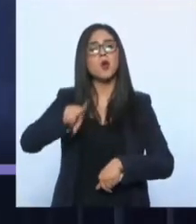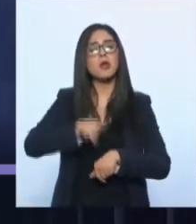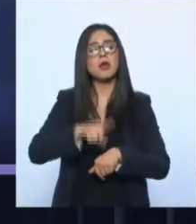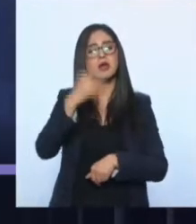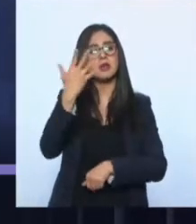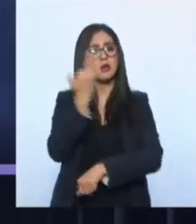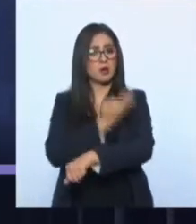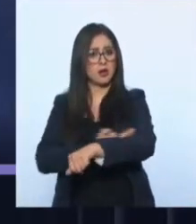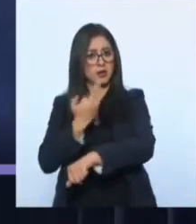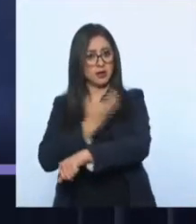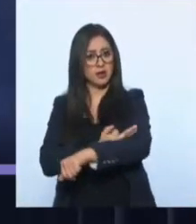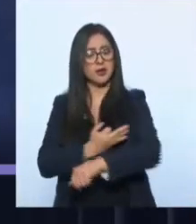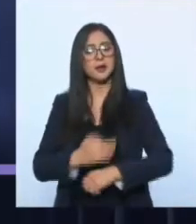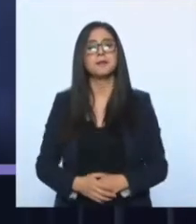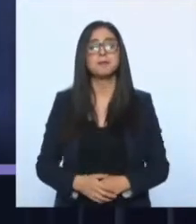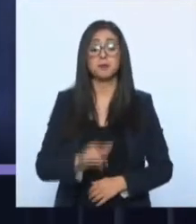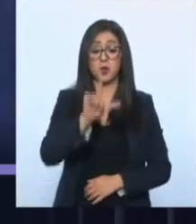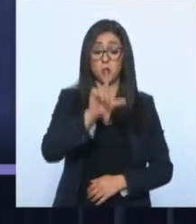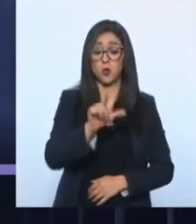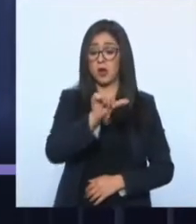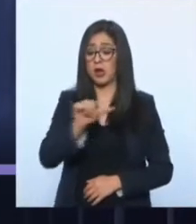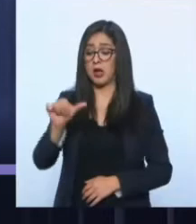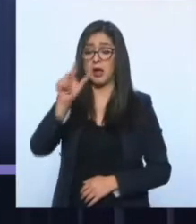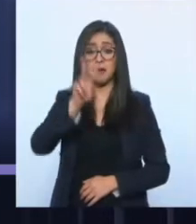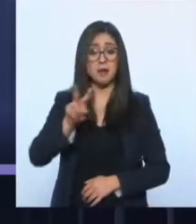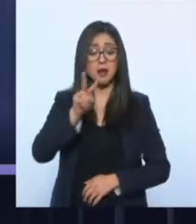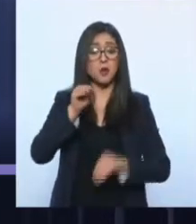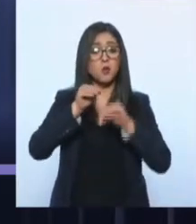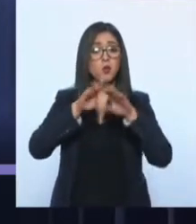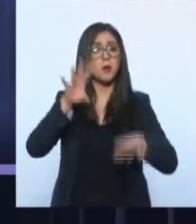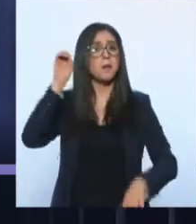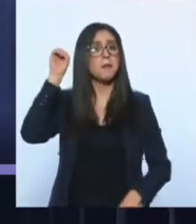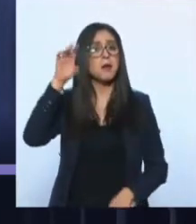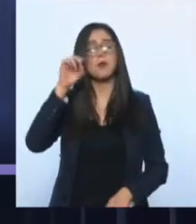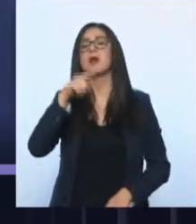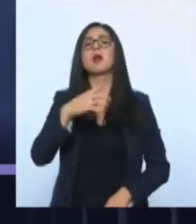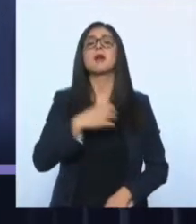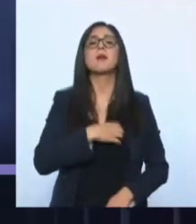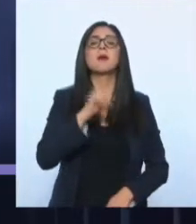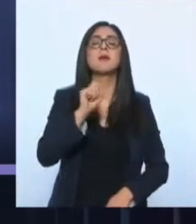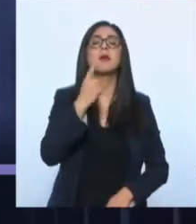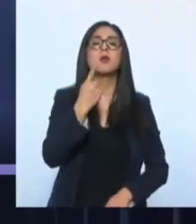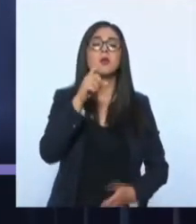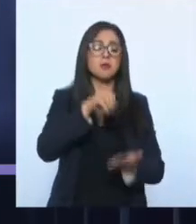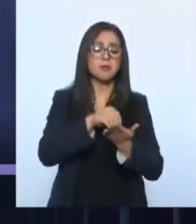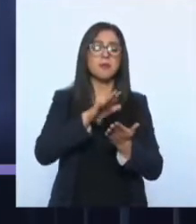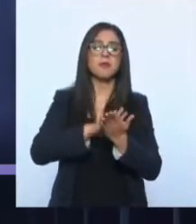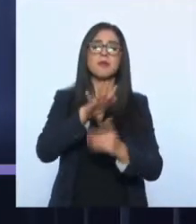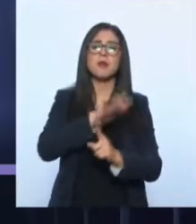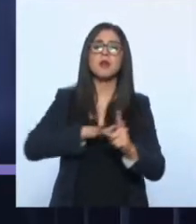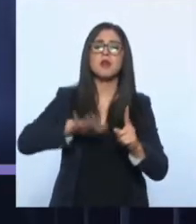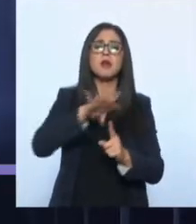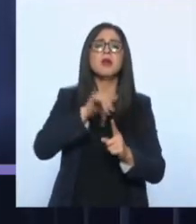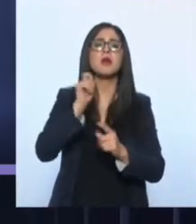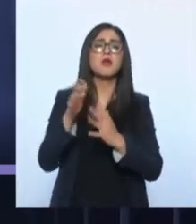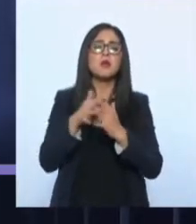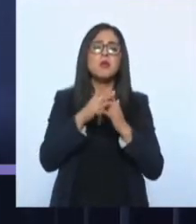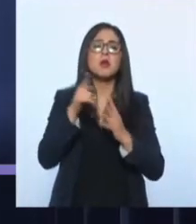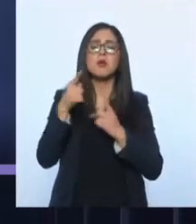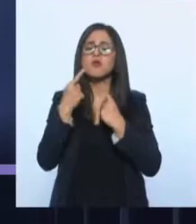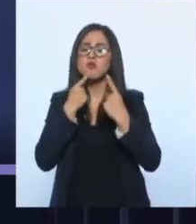las 5 de la tarde. De lunes a viernes transmitimos en vivo aquí en Capital 21. Agenda y Contexto es un programa plural de